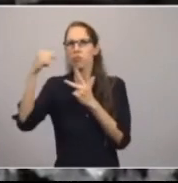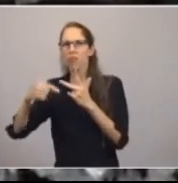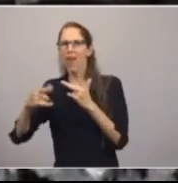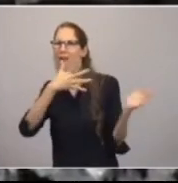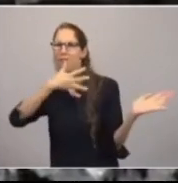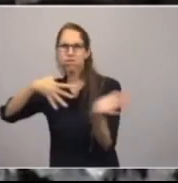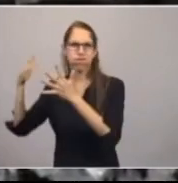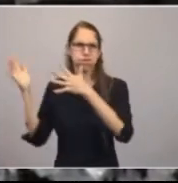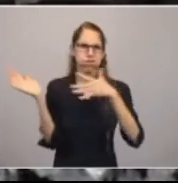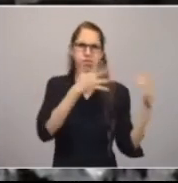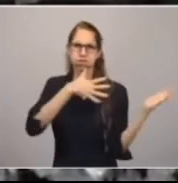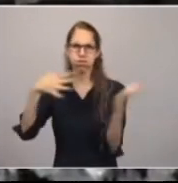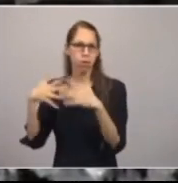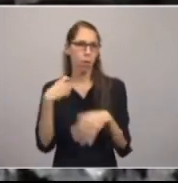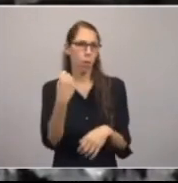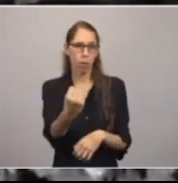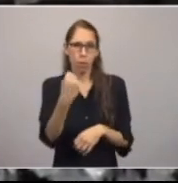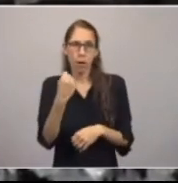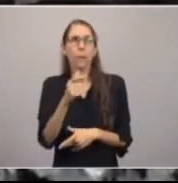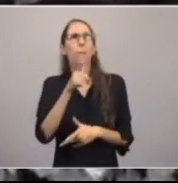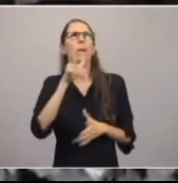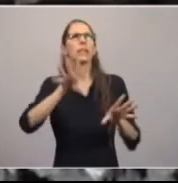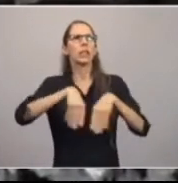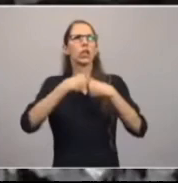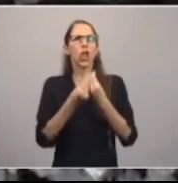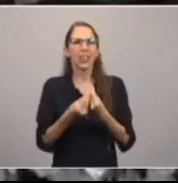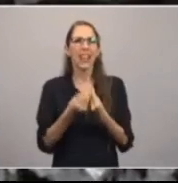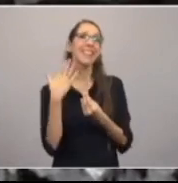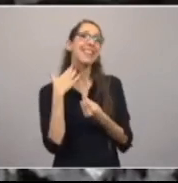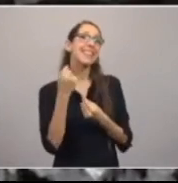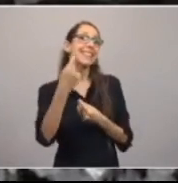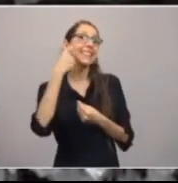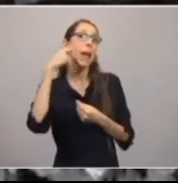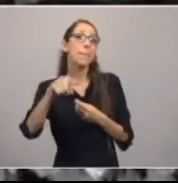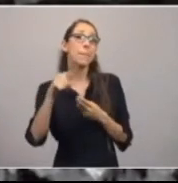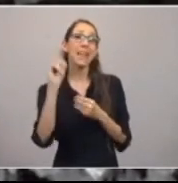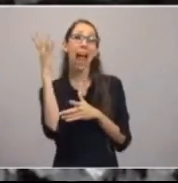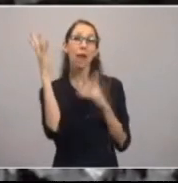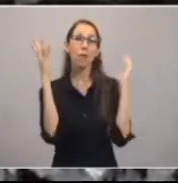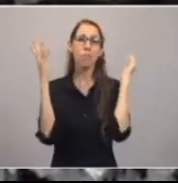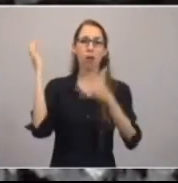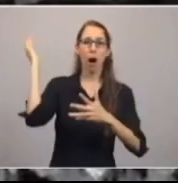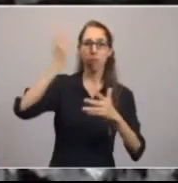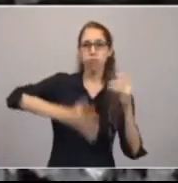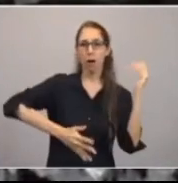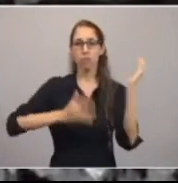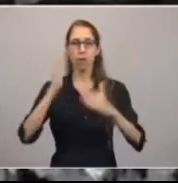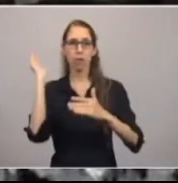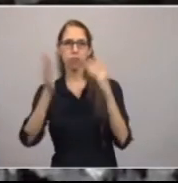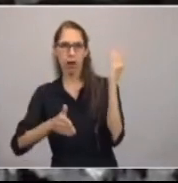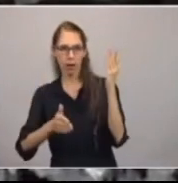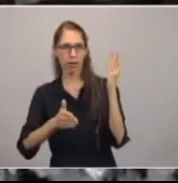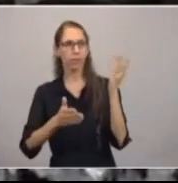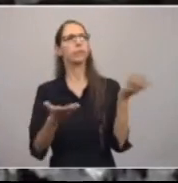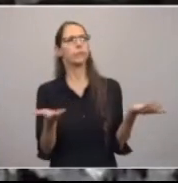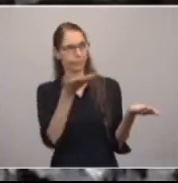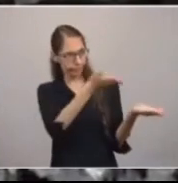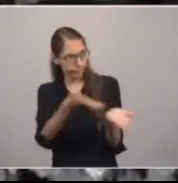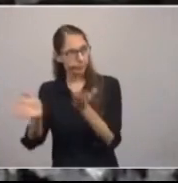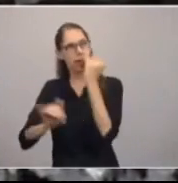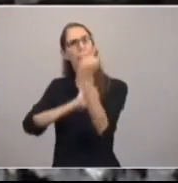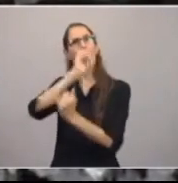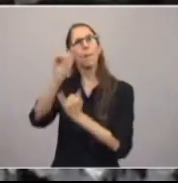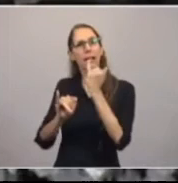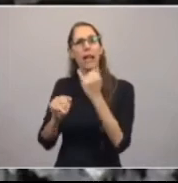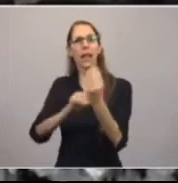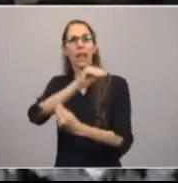16.000 árboles que se cayeron. Que le explique a las familias, que le explique a los árboles que no hay cambio climático,